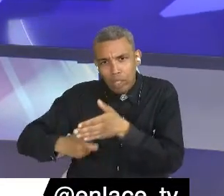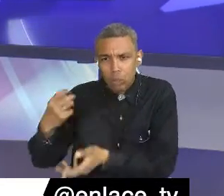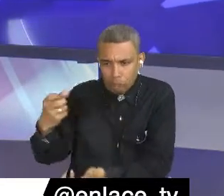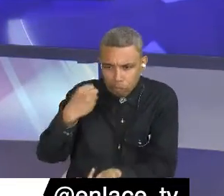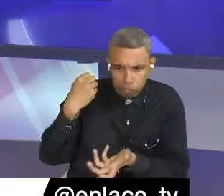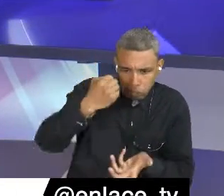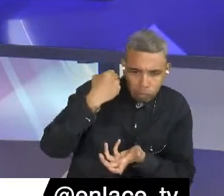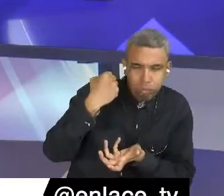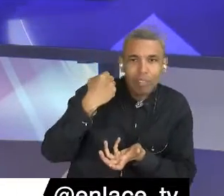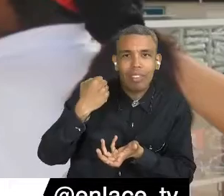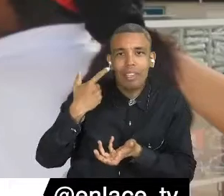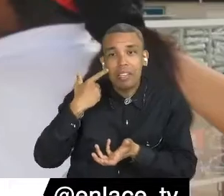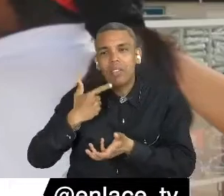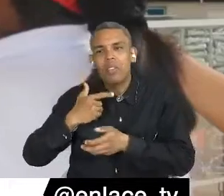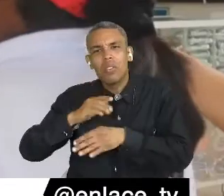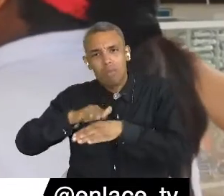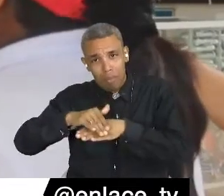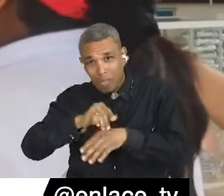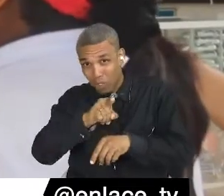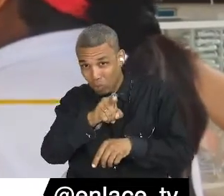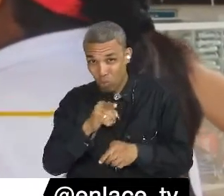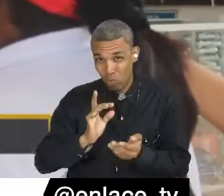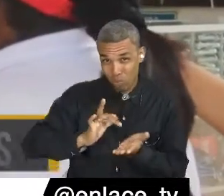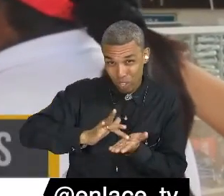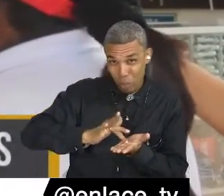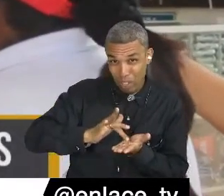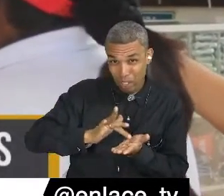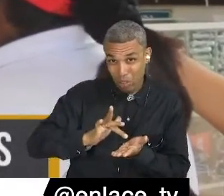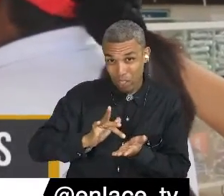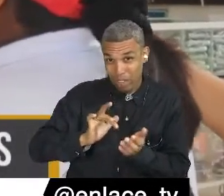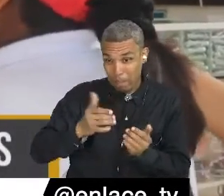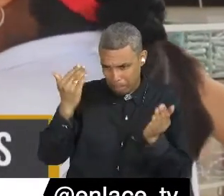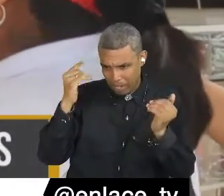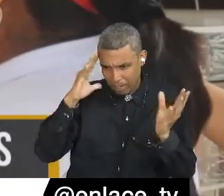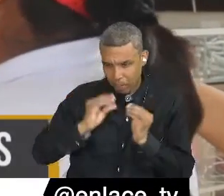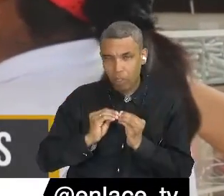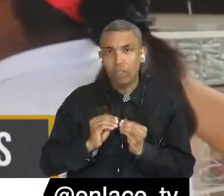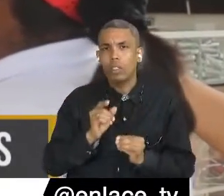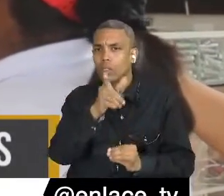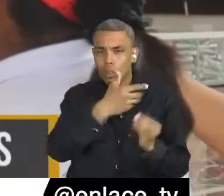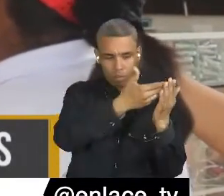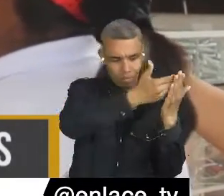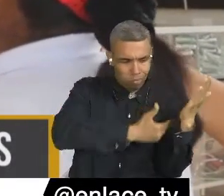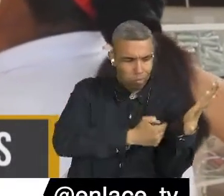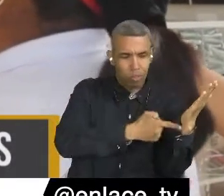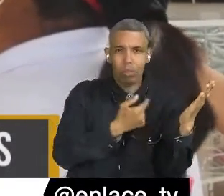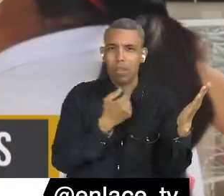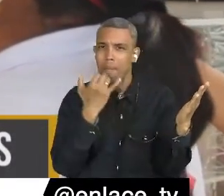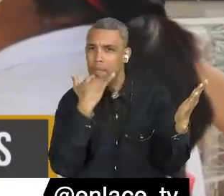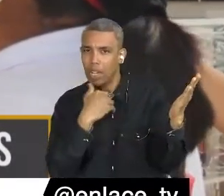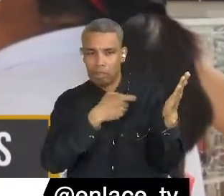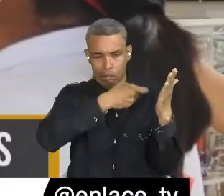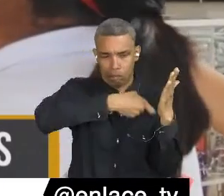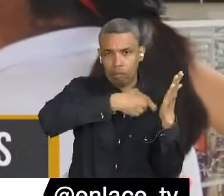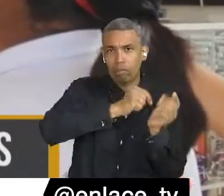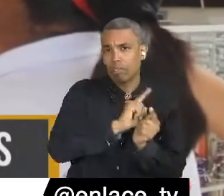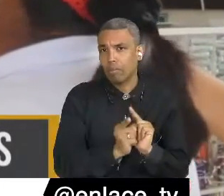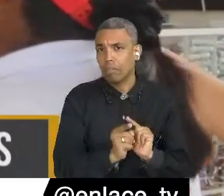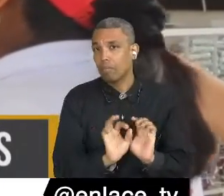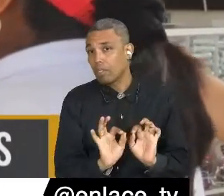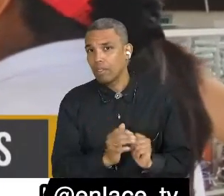de la ciudad. Por favor, corrija su declaración, reporte los ingresos correctos y eso le va a acarrear una sanción